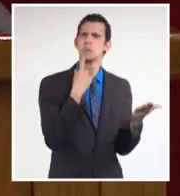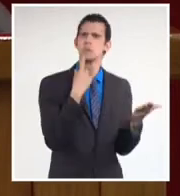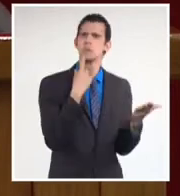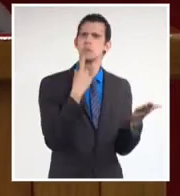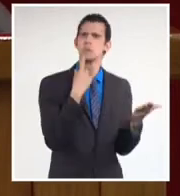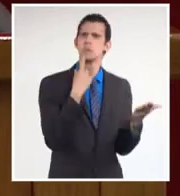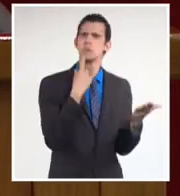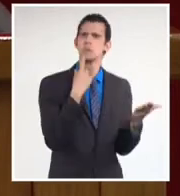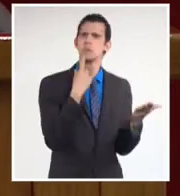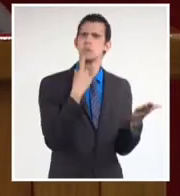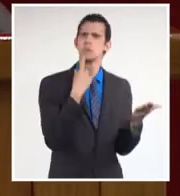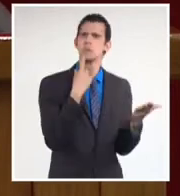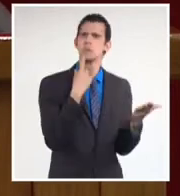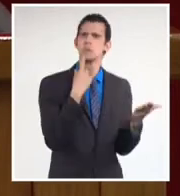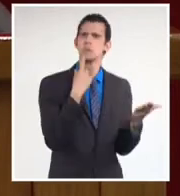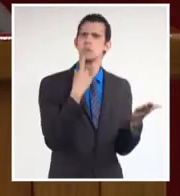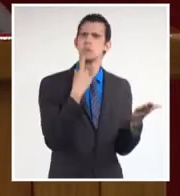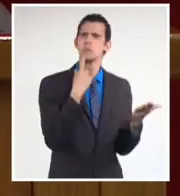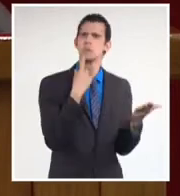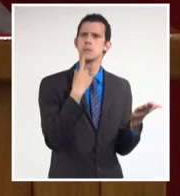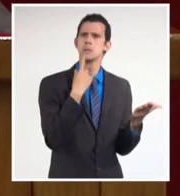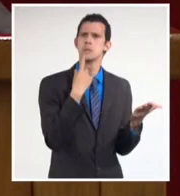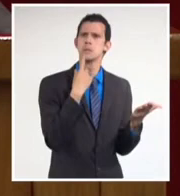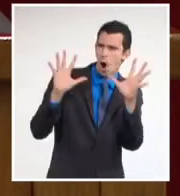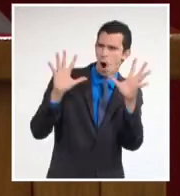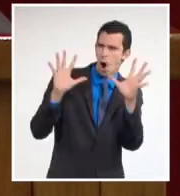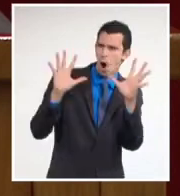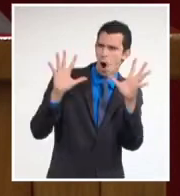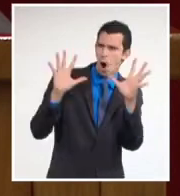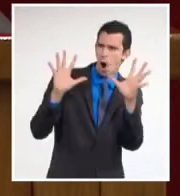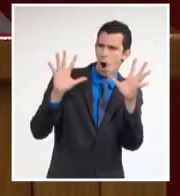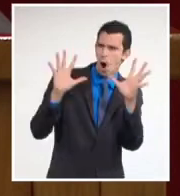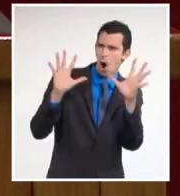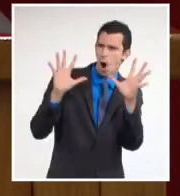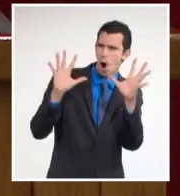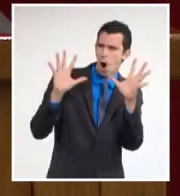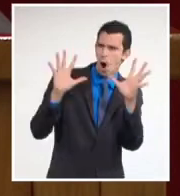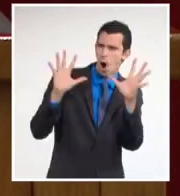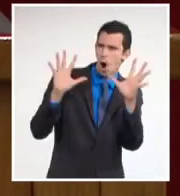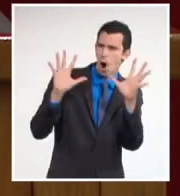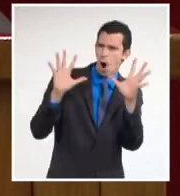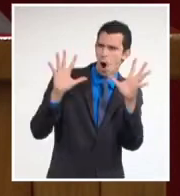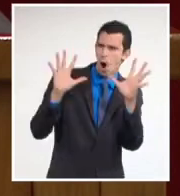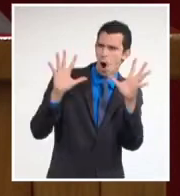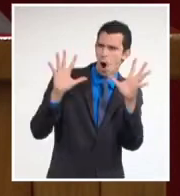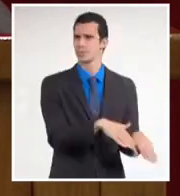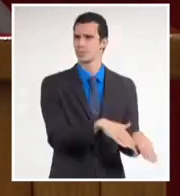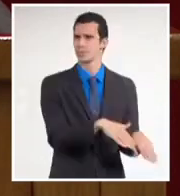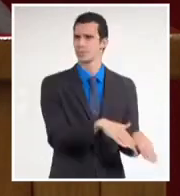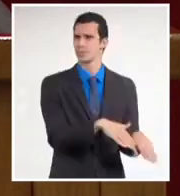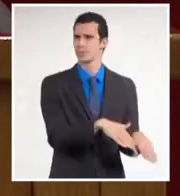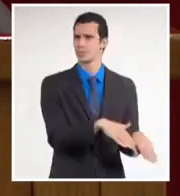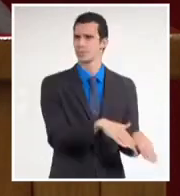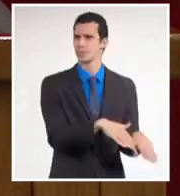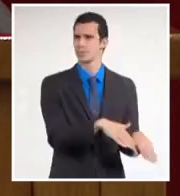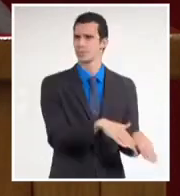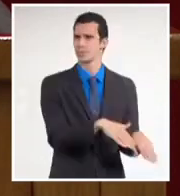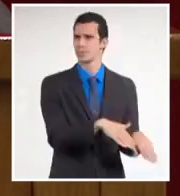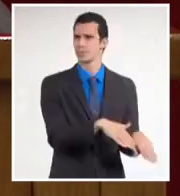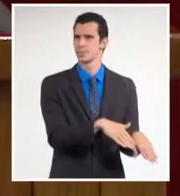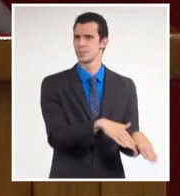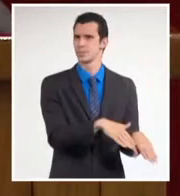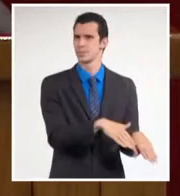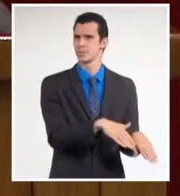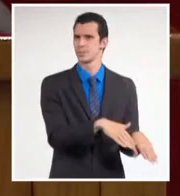de las nuevas tecnologías en los públicos jóvenes que se plantea conquistar y escribiendo prácticamente cada tarea que deben cumplir